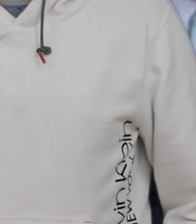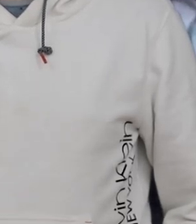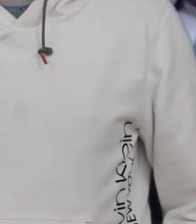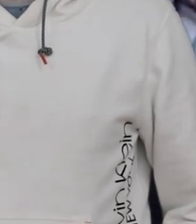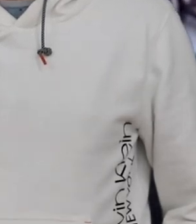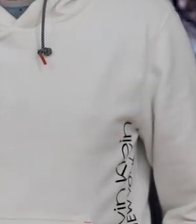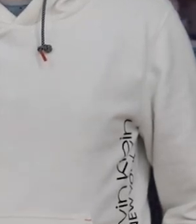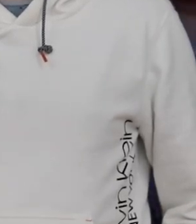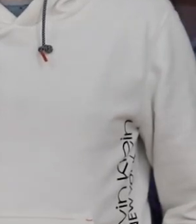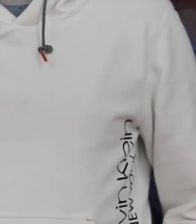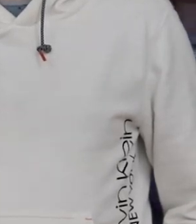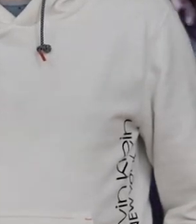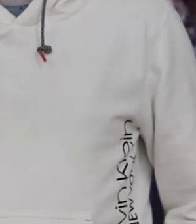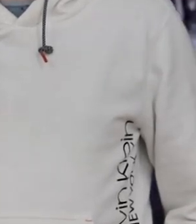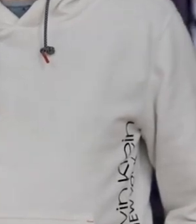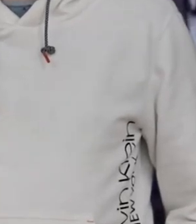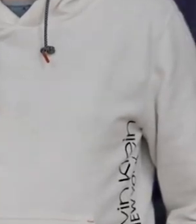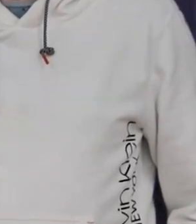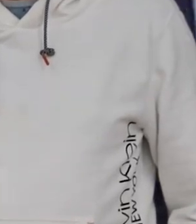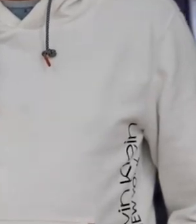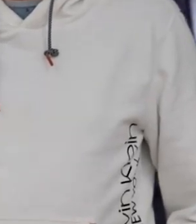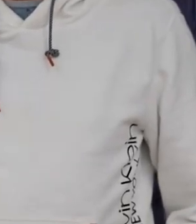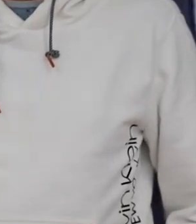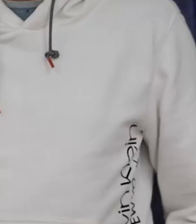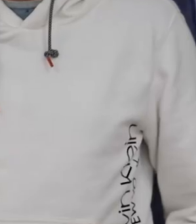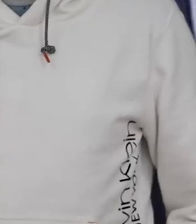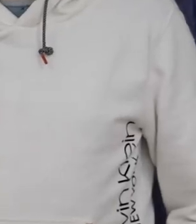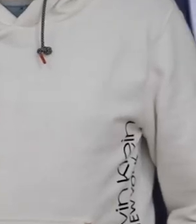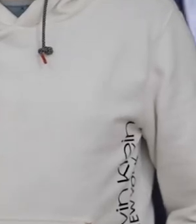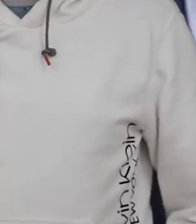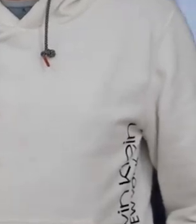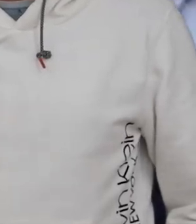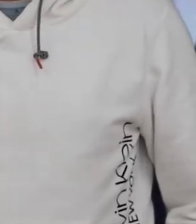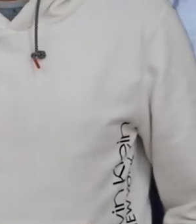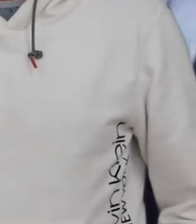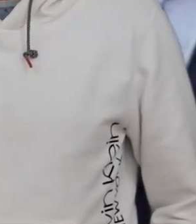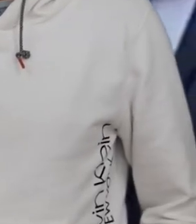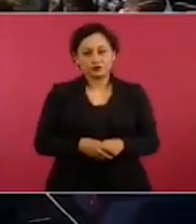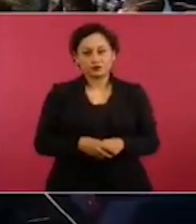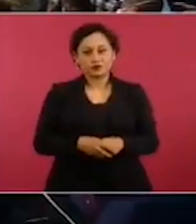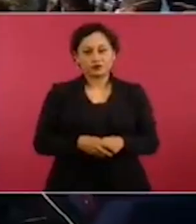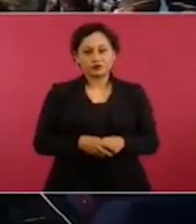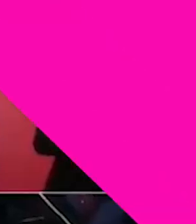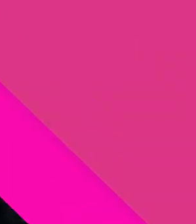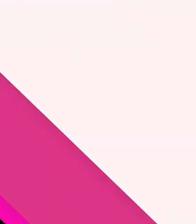falsos en los que se venden estas autopartes como espejos, retrovisores y hasta neumáticos.